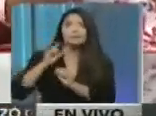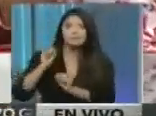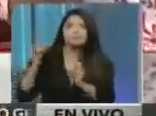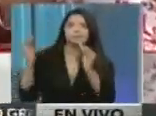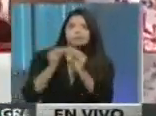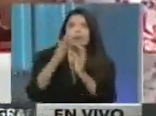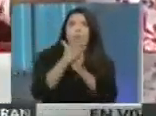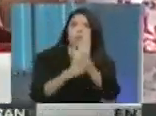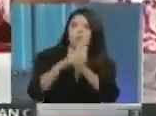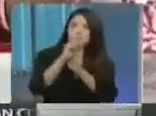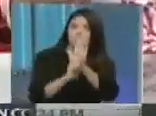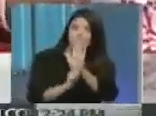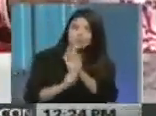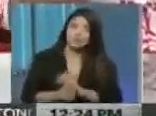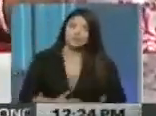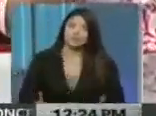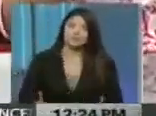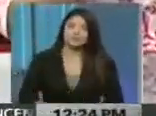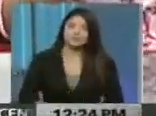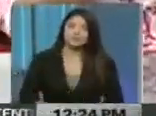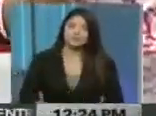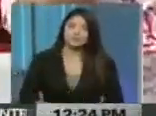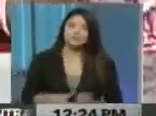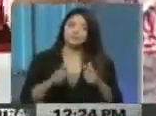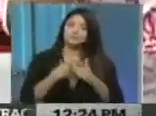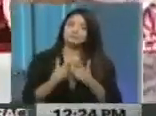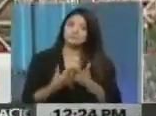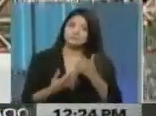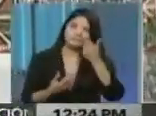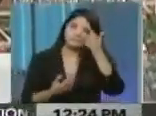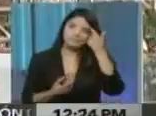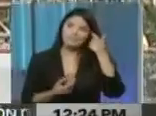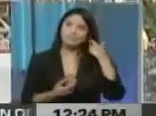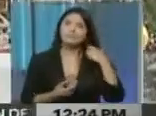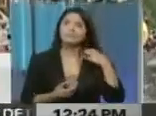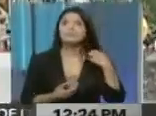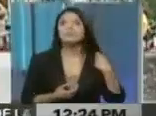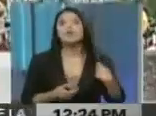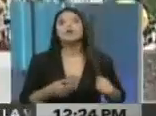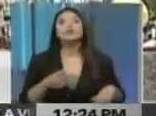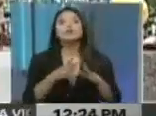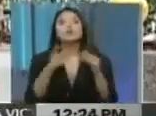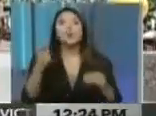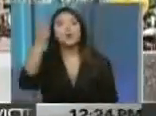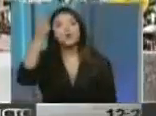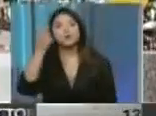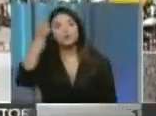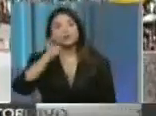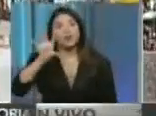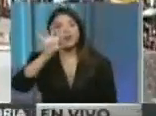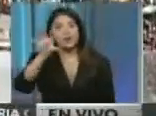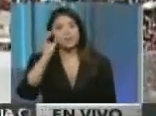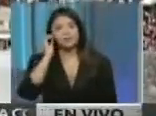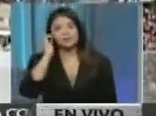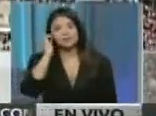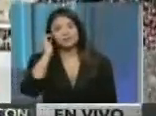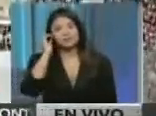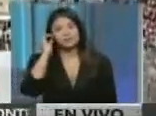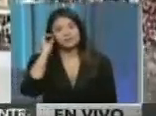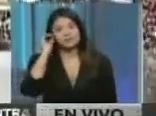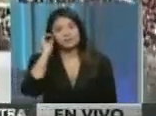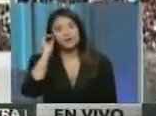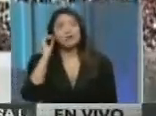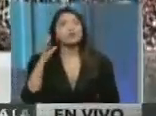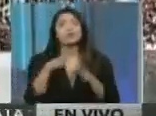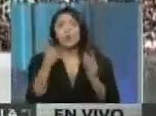marco constitucional. Así que los diputados y diputadas de la patria,